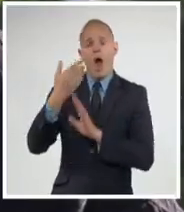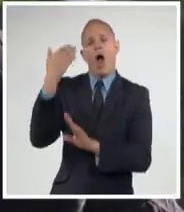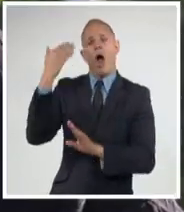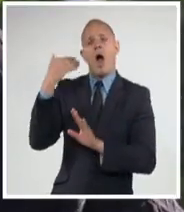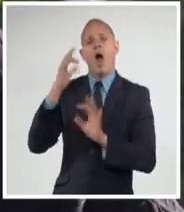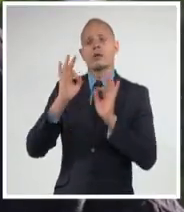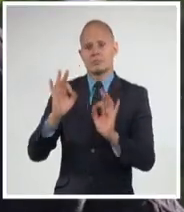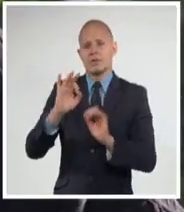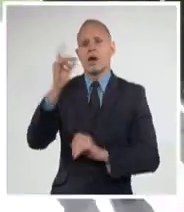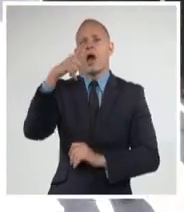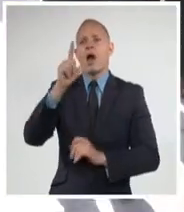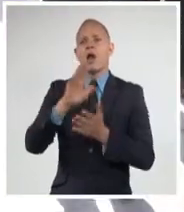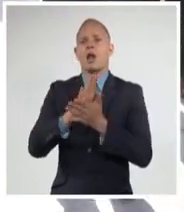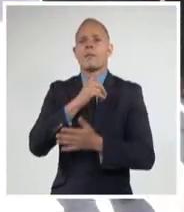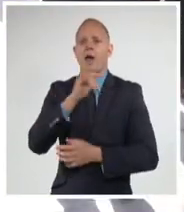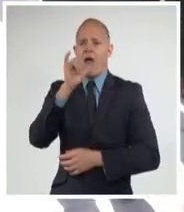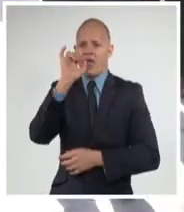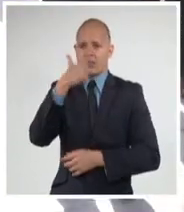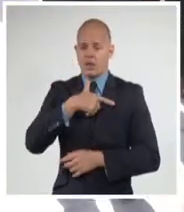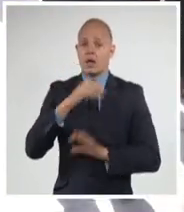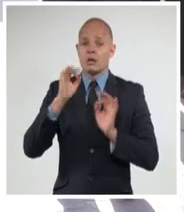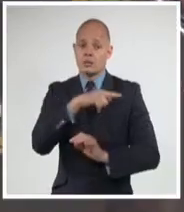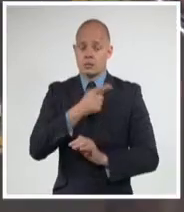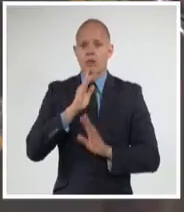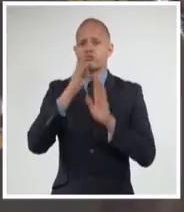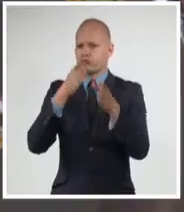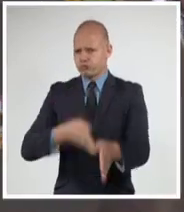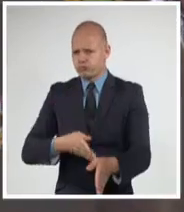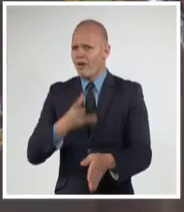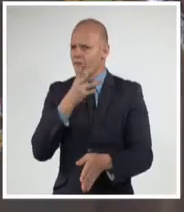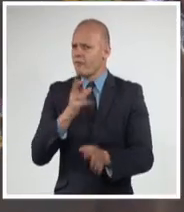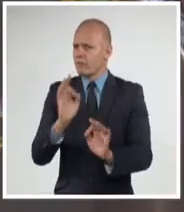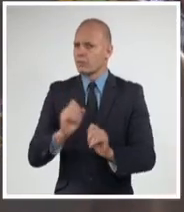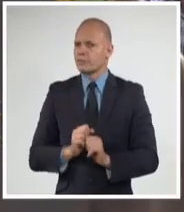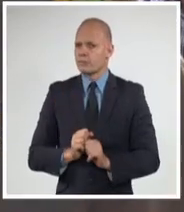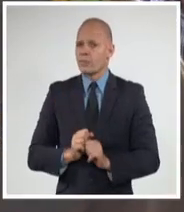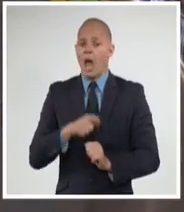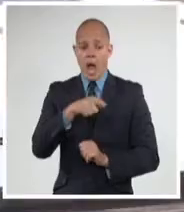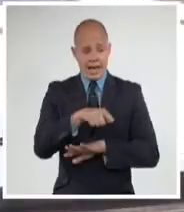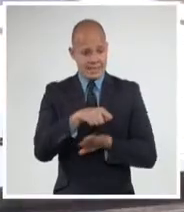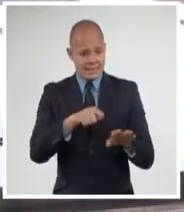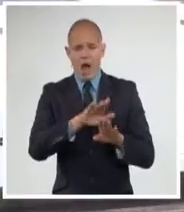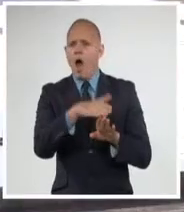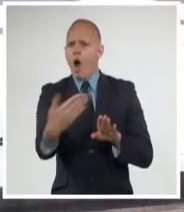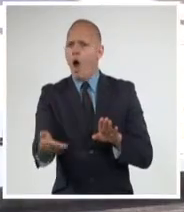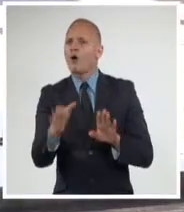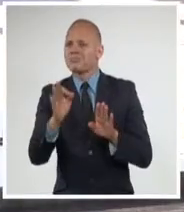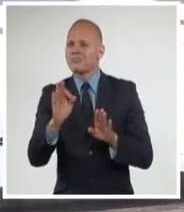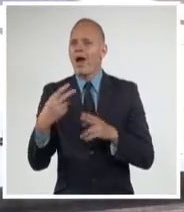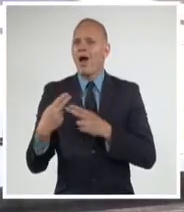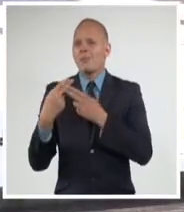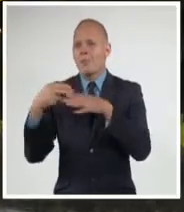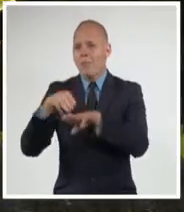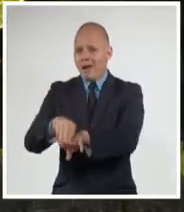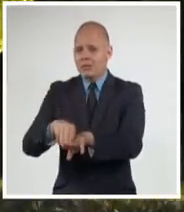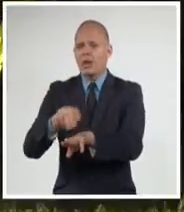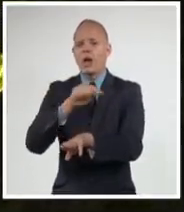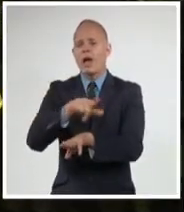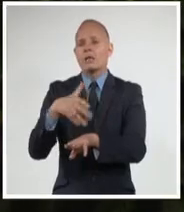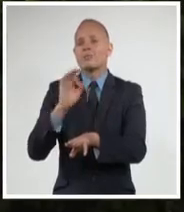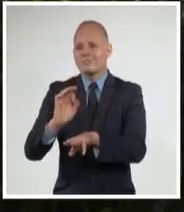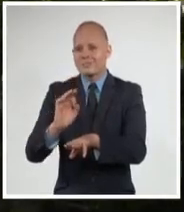Revolución, siempre fiel a las ideas de Fidel. El mausoleo a los mártires del Tercer Frente Guerrillero Mario Muñoz